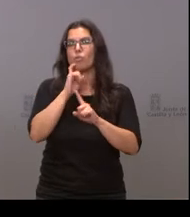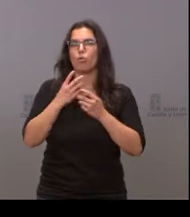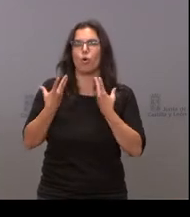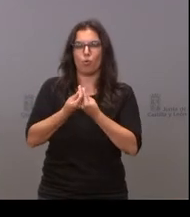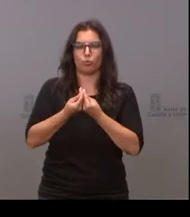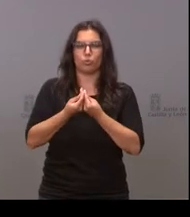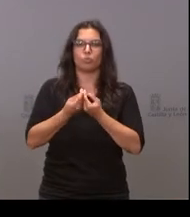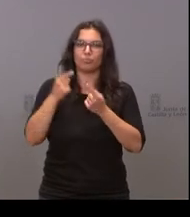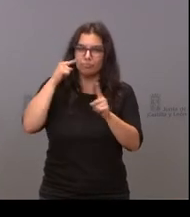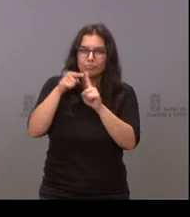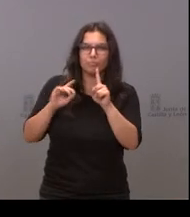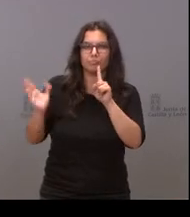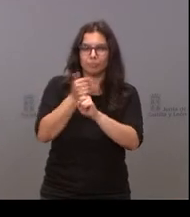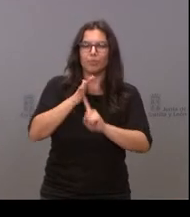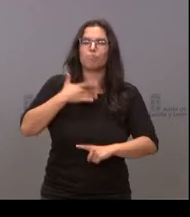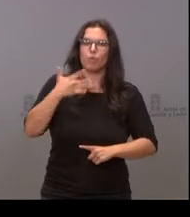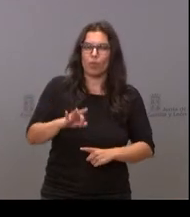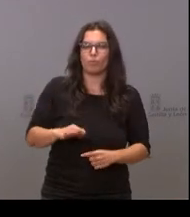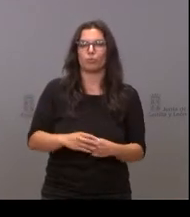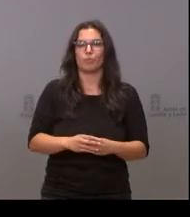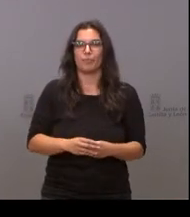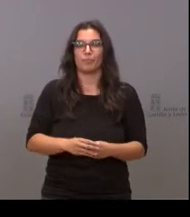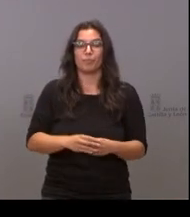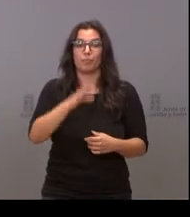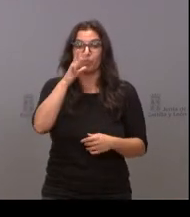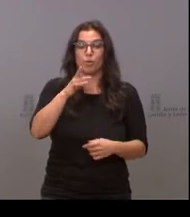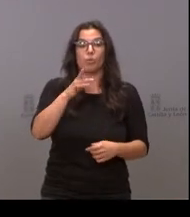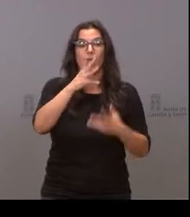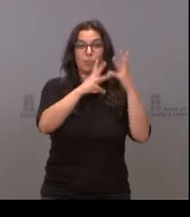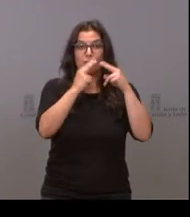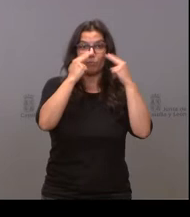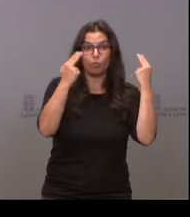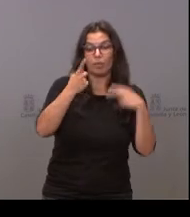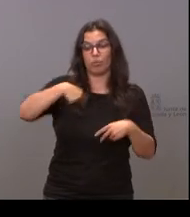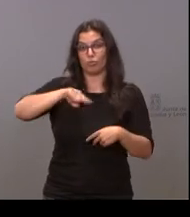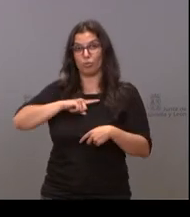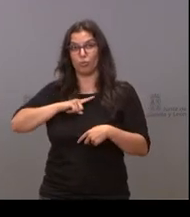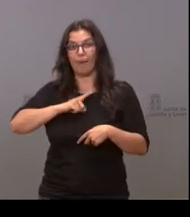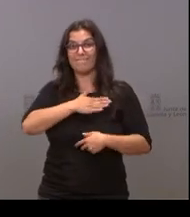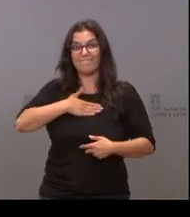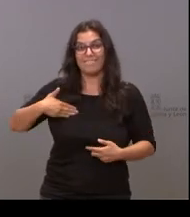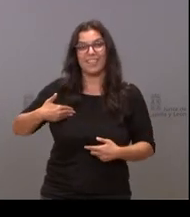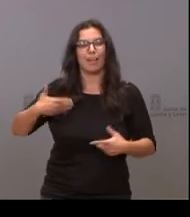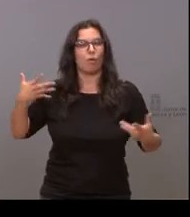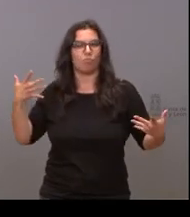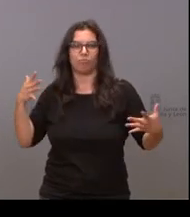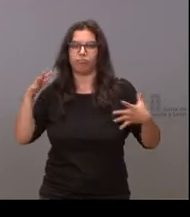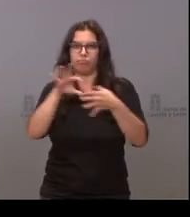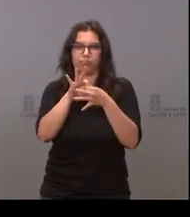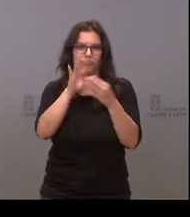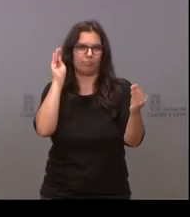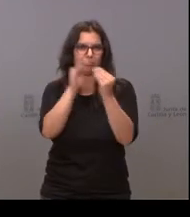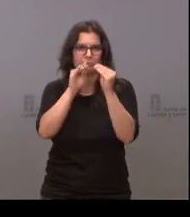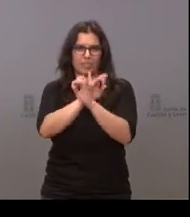ello seremos capaces de conseguirlo ya que la voluntad de las administraciones y nuestros deseos convergen claramente en esta